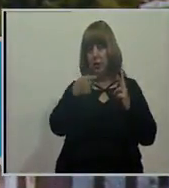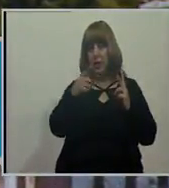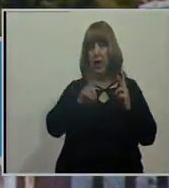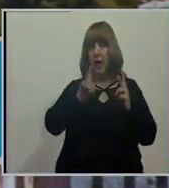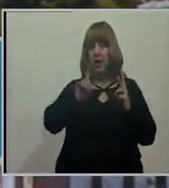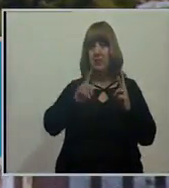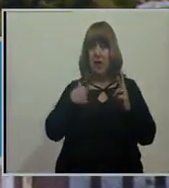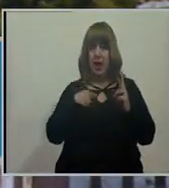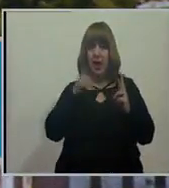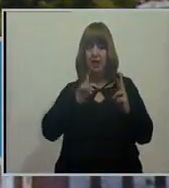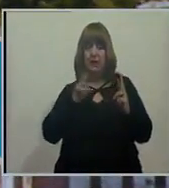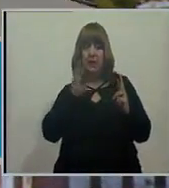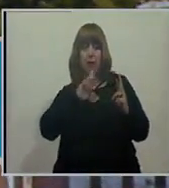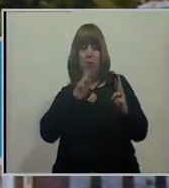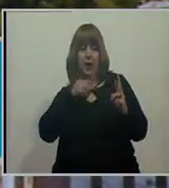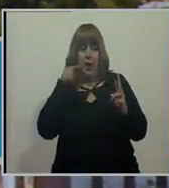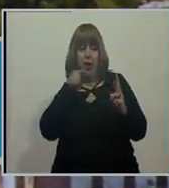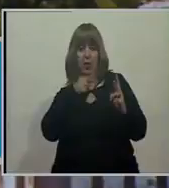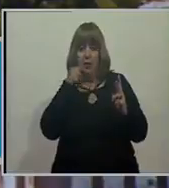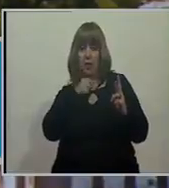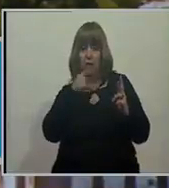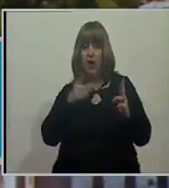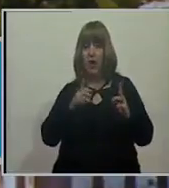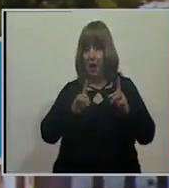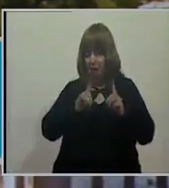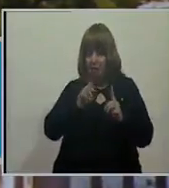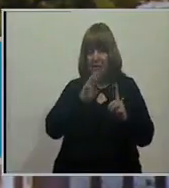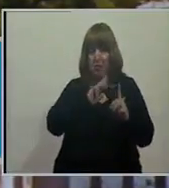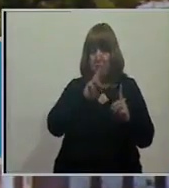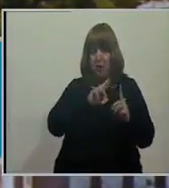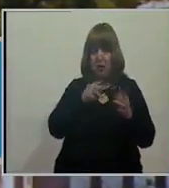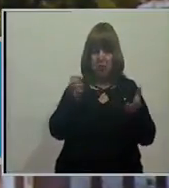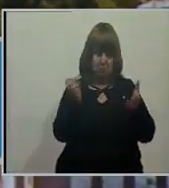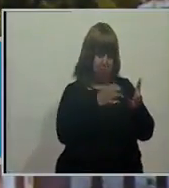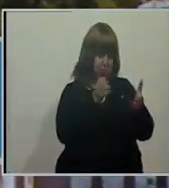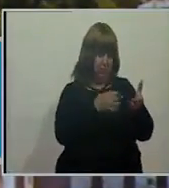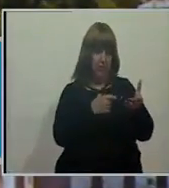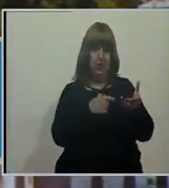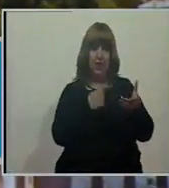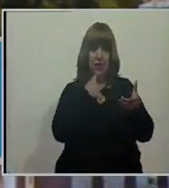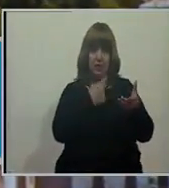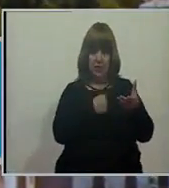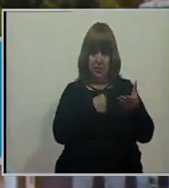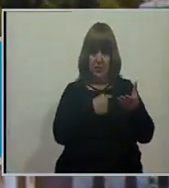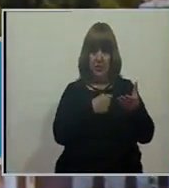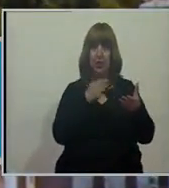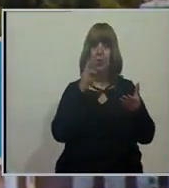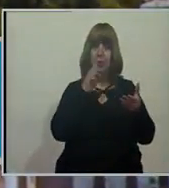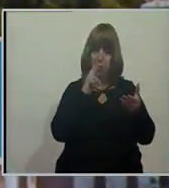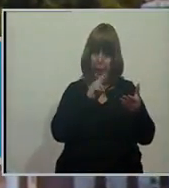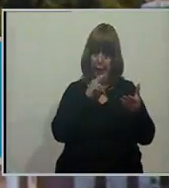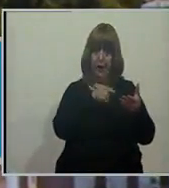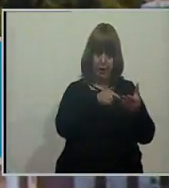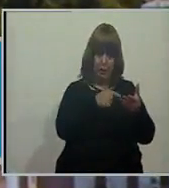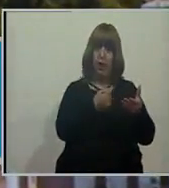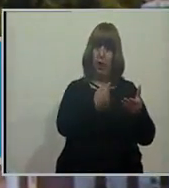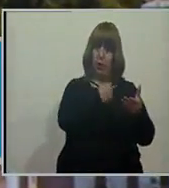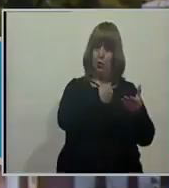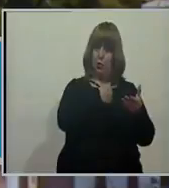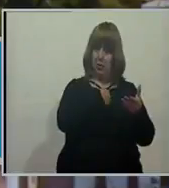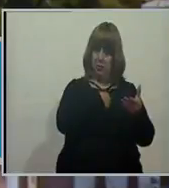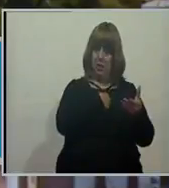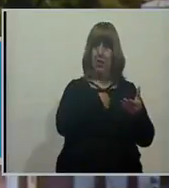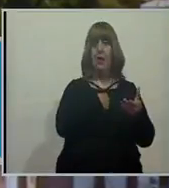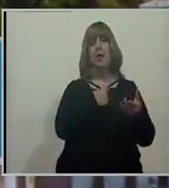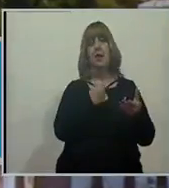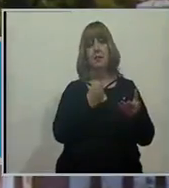parte de mujeres, ¿no? Entonces les comentaba a las chicas que por ahí recibo mensajes sumamente agresivos, son los menos, esto también tengo que decirlo, son los menos, pero